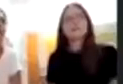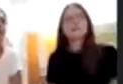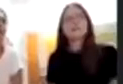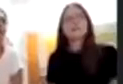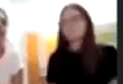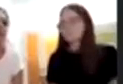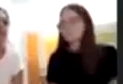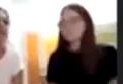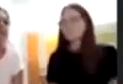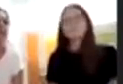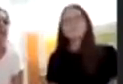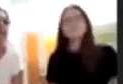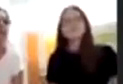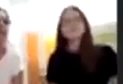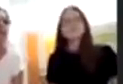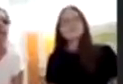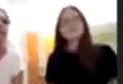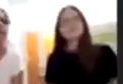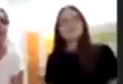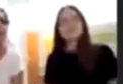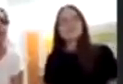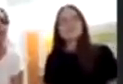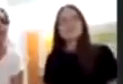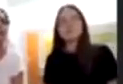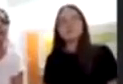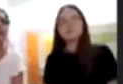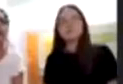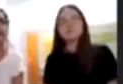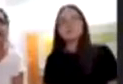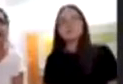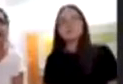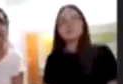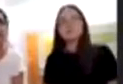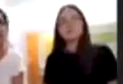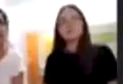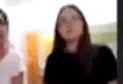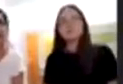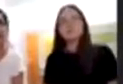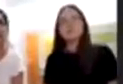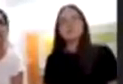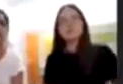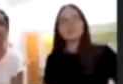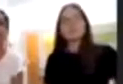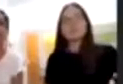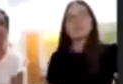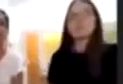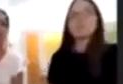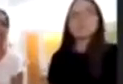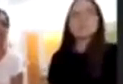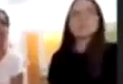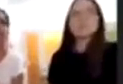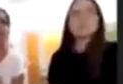bulevares, plazoletas, pero también los espacios verdes que puedan aportar los edificaciones